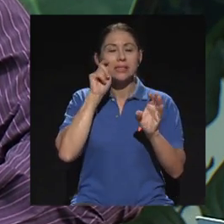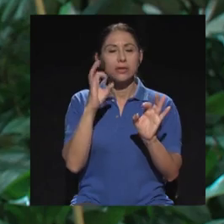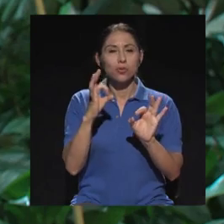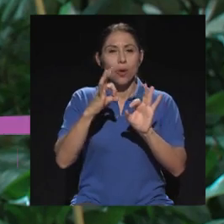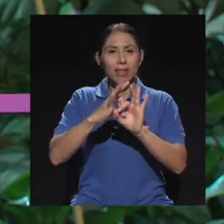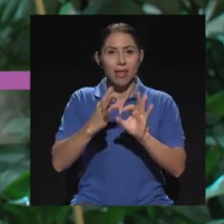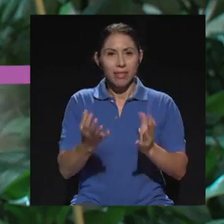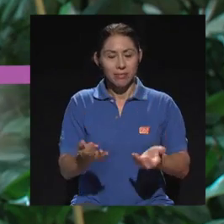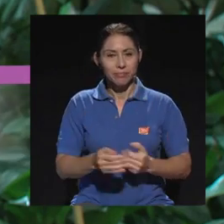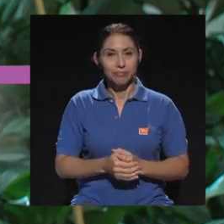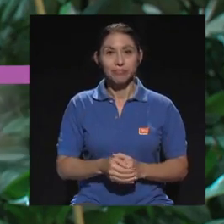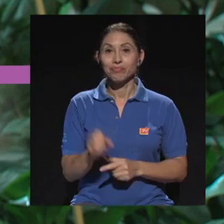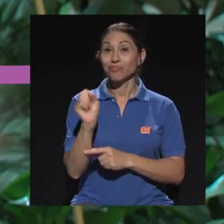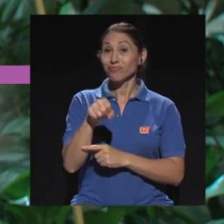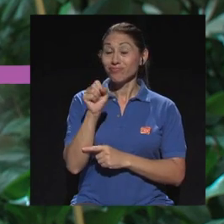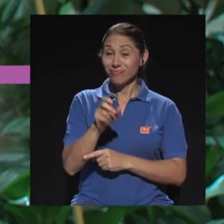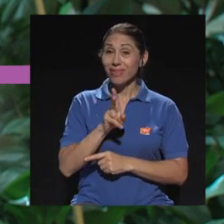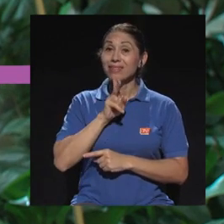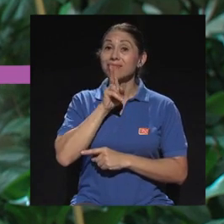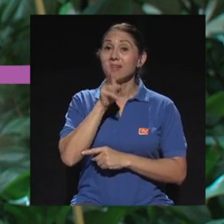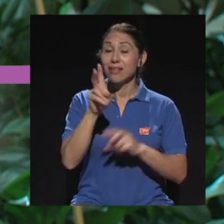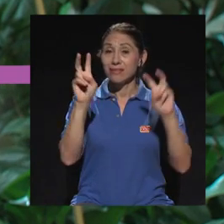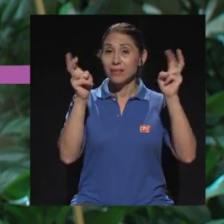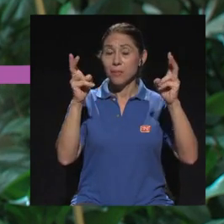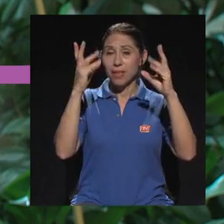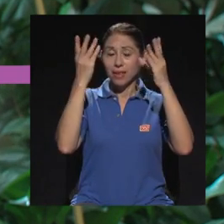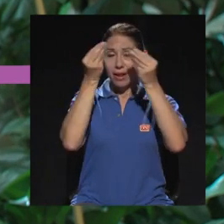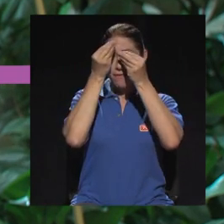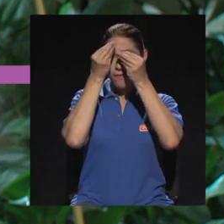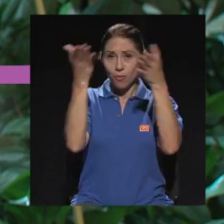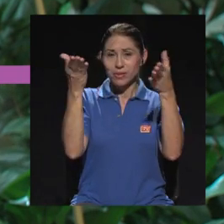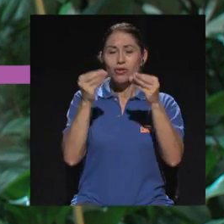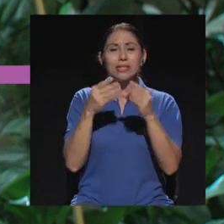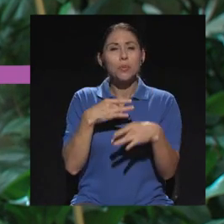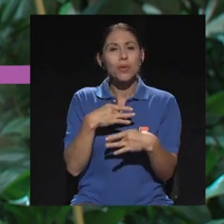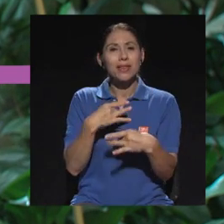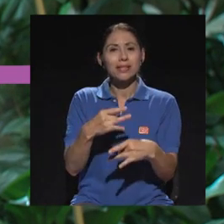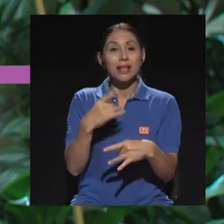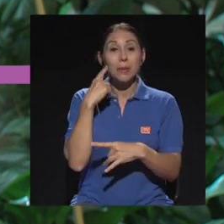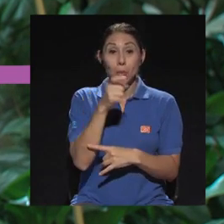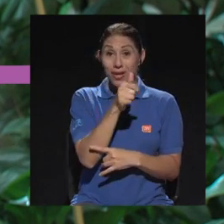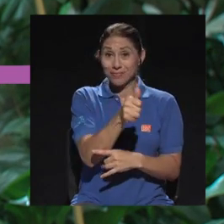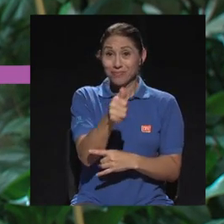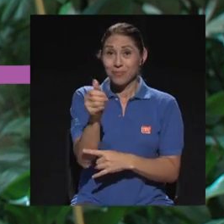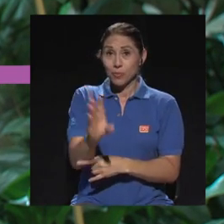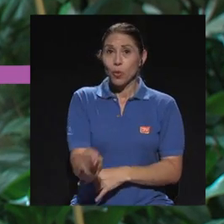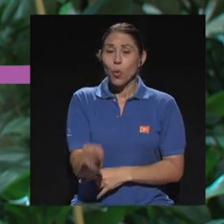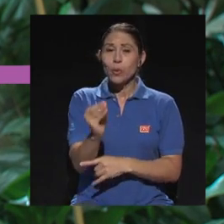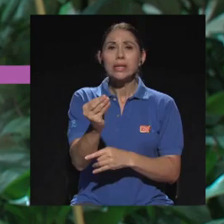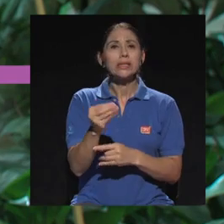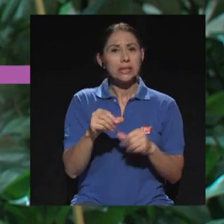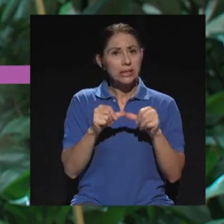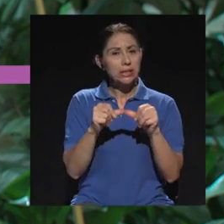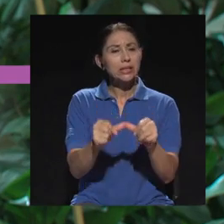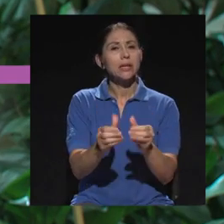sexualidad? Sí, en realidad el tema de la información es muy interesante porque ellos siguen pidiendo